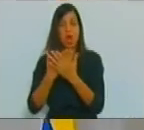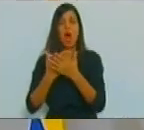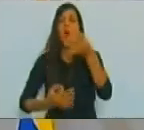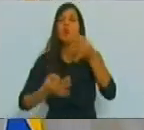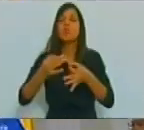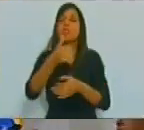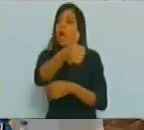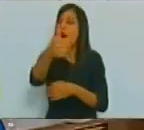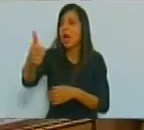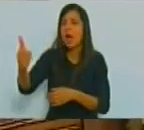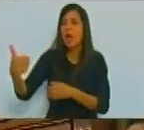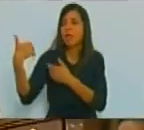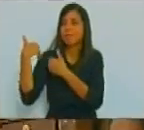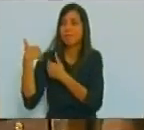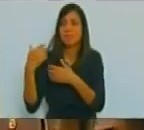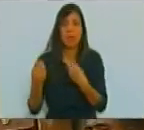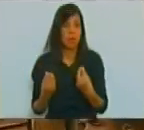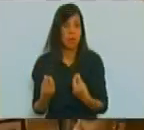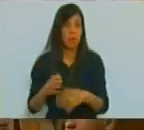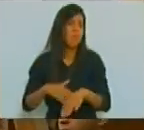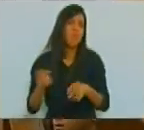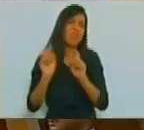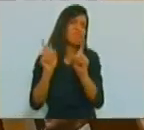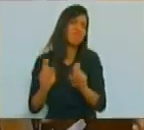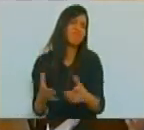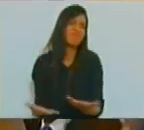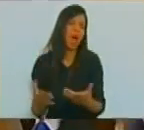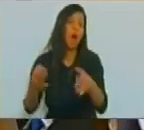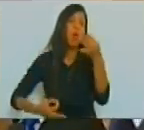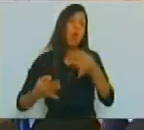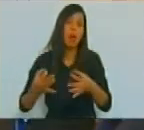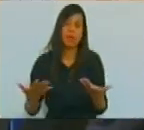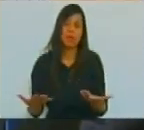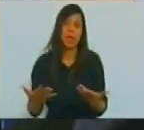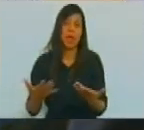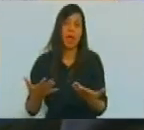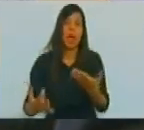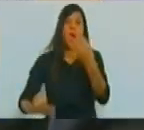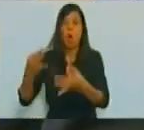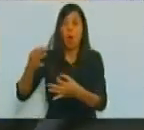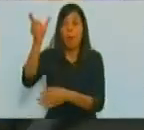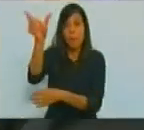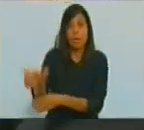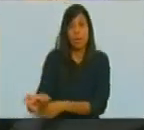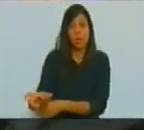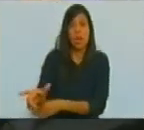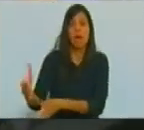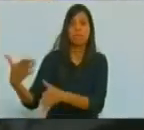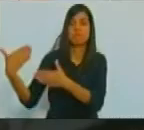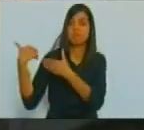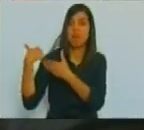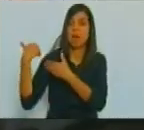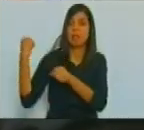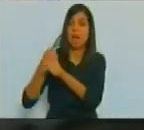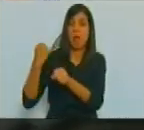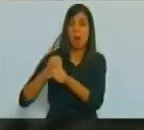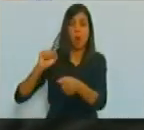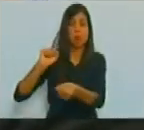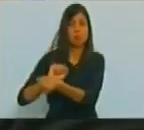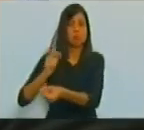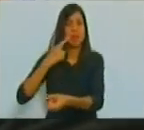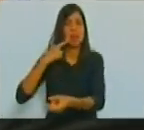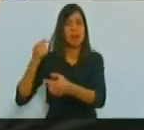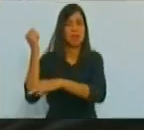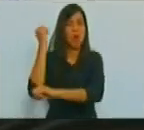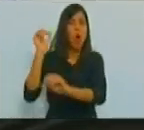y por qué hablo de los jueces bueno porque es uno de los operadores fundamentales pero también pudiera hablar de los fiscales o de los